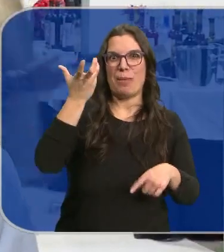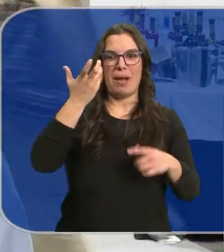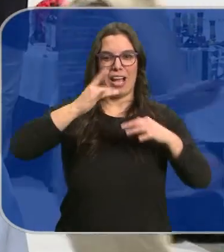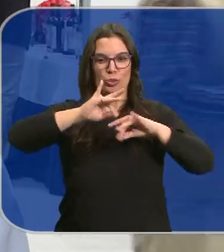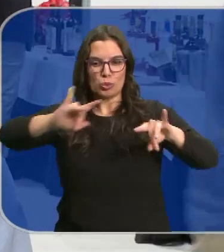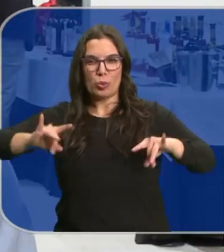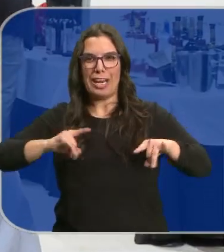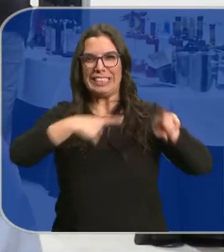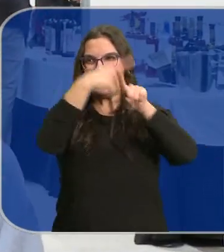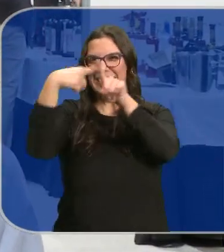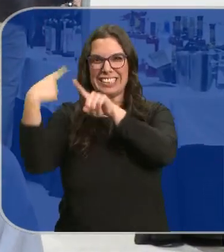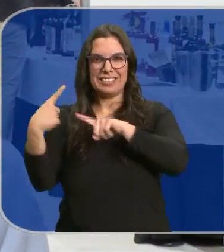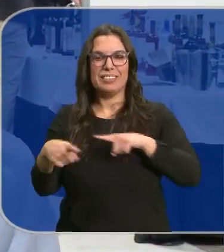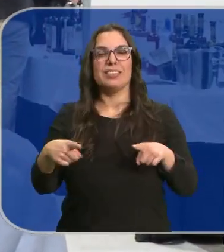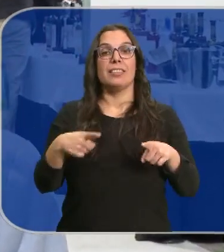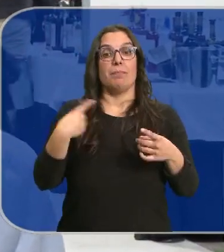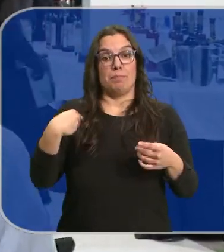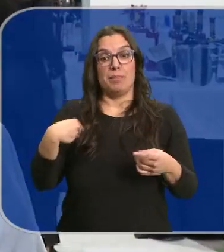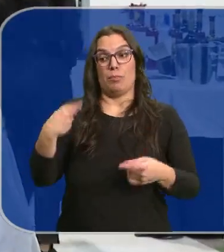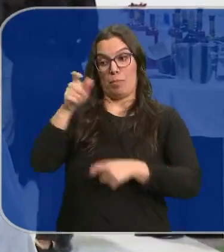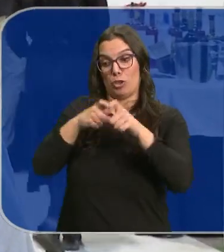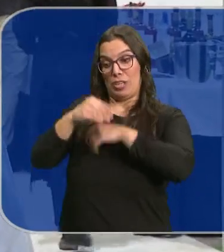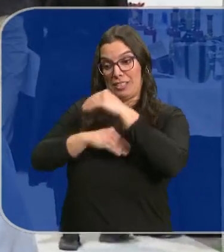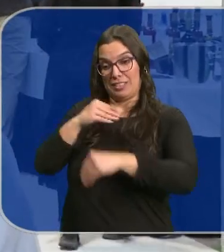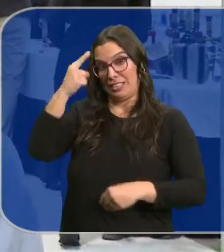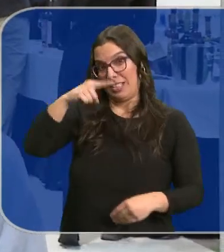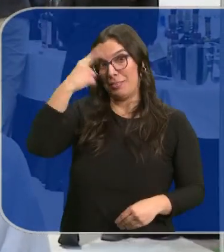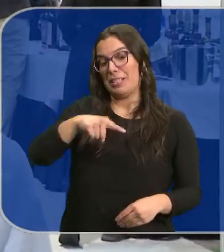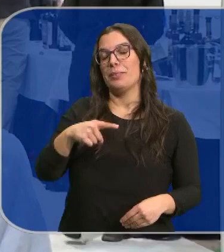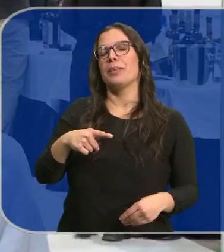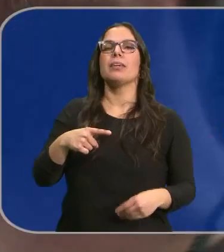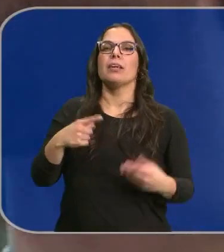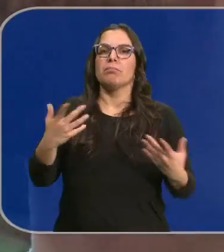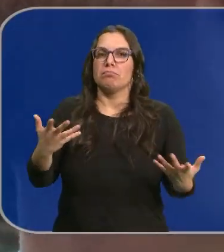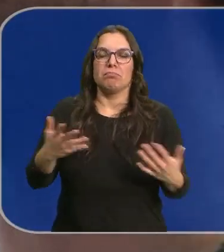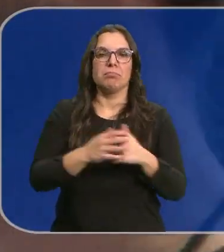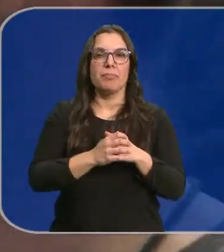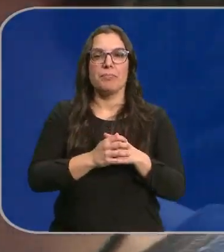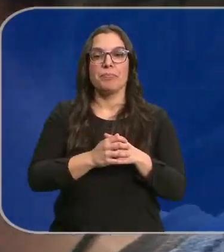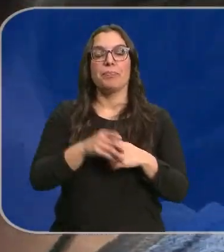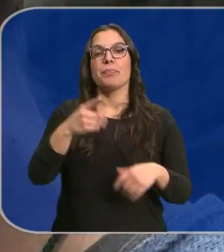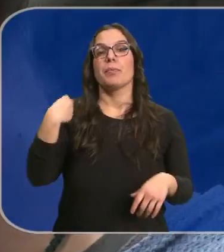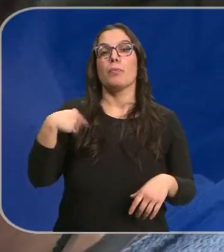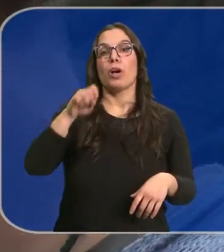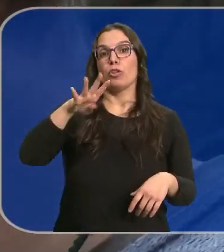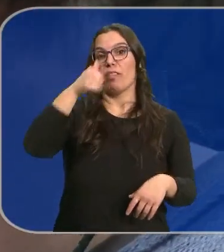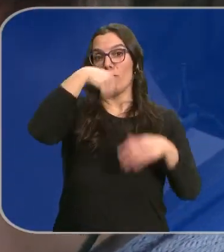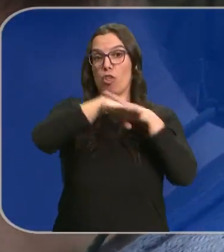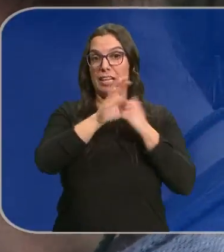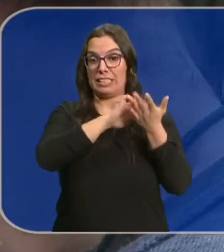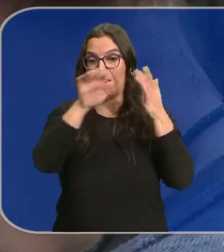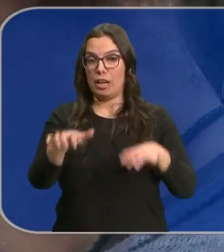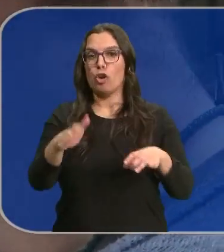de suelos, de variedades, los elaboradores lo saben. Producen vinos con mucha singularidad. Entre las 114 bodegas de Castilla y León